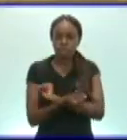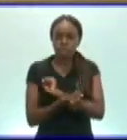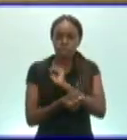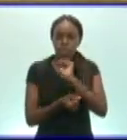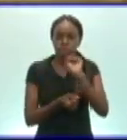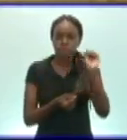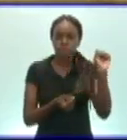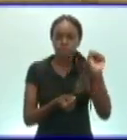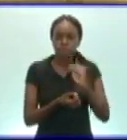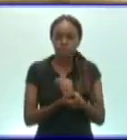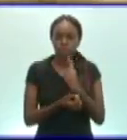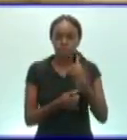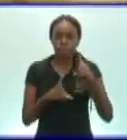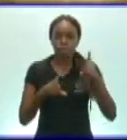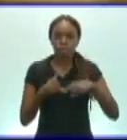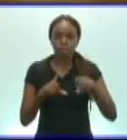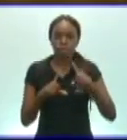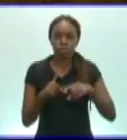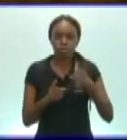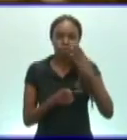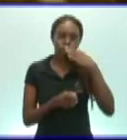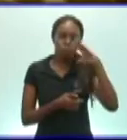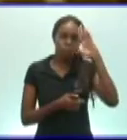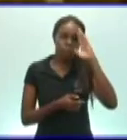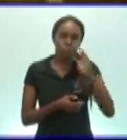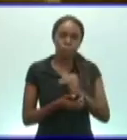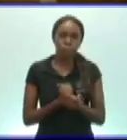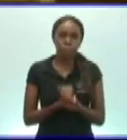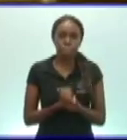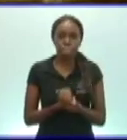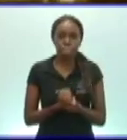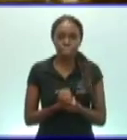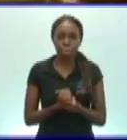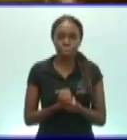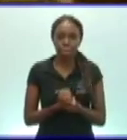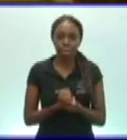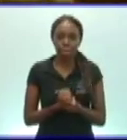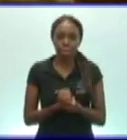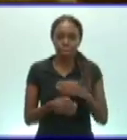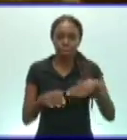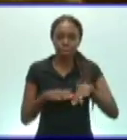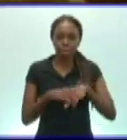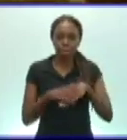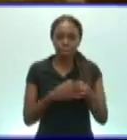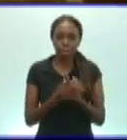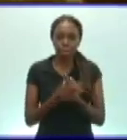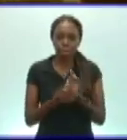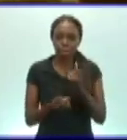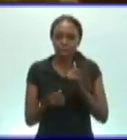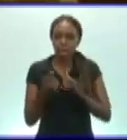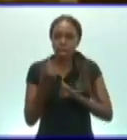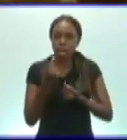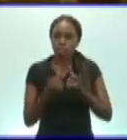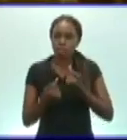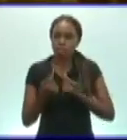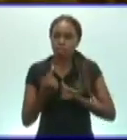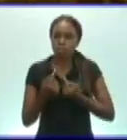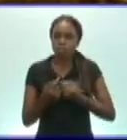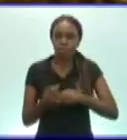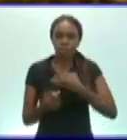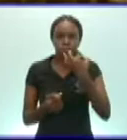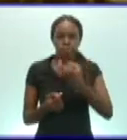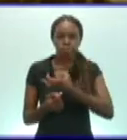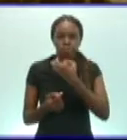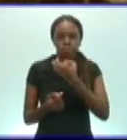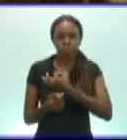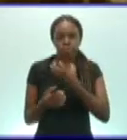primera constitución mambisa. En Guáimaro, en los días en que se debatía la primera constitución política